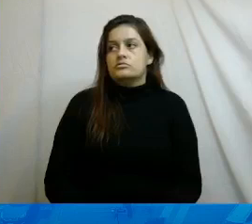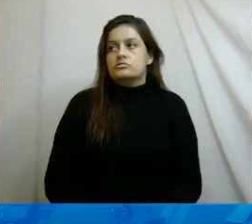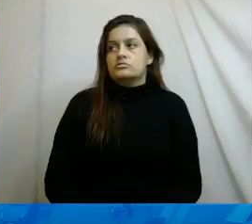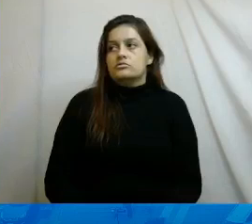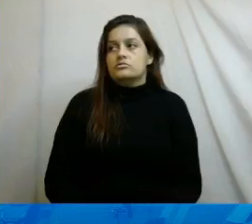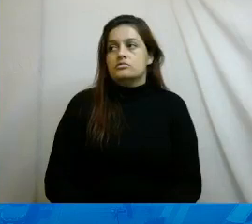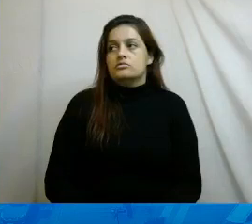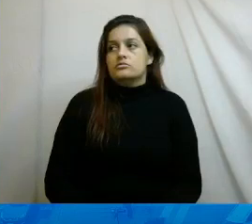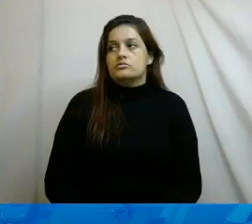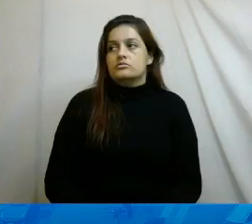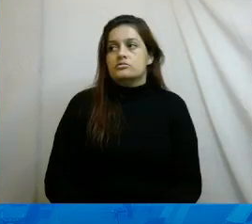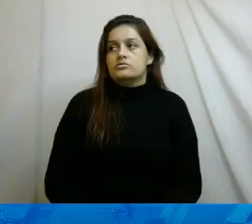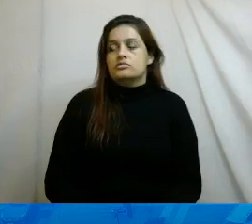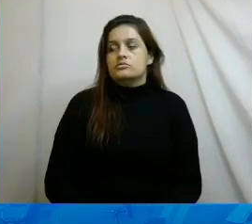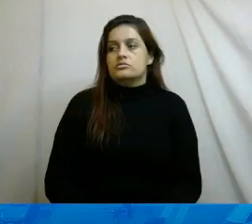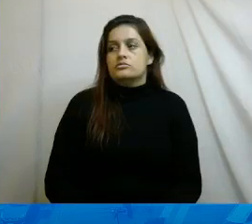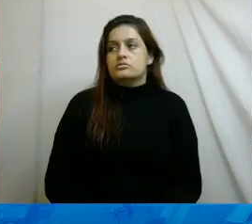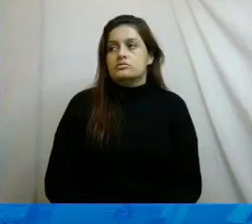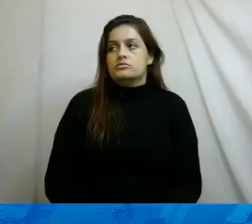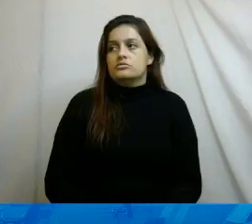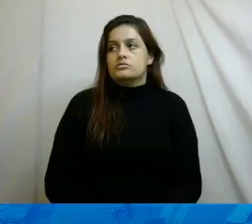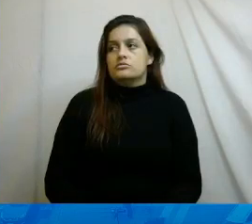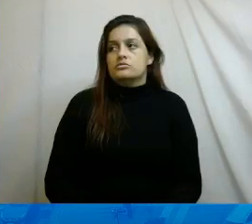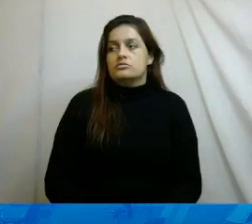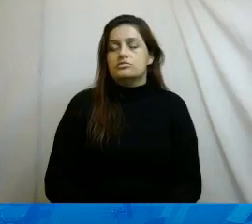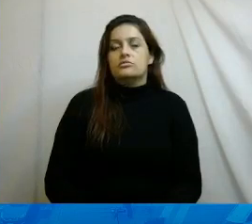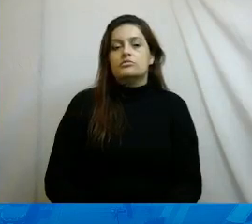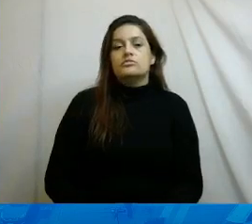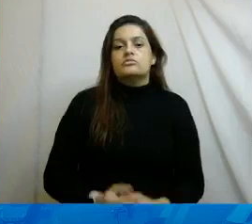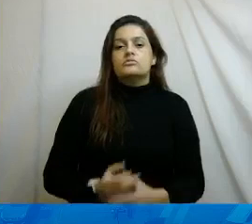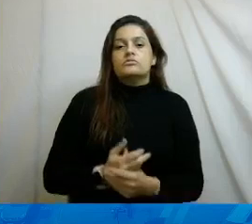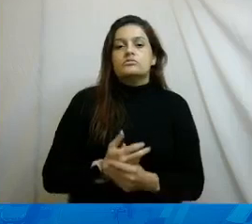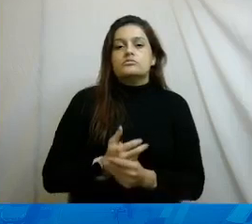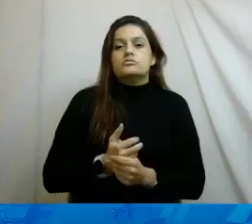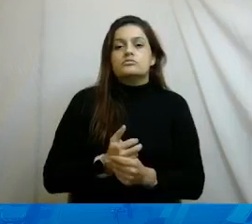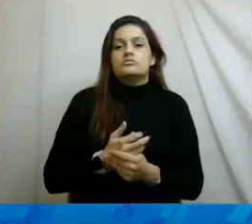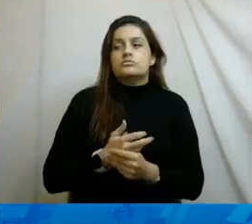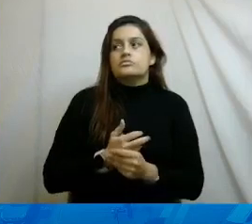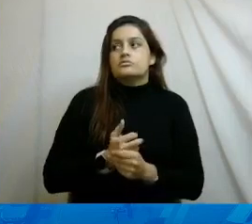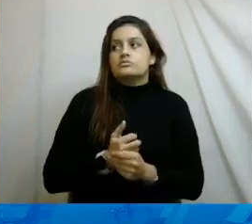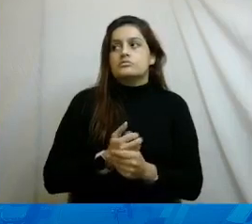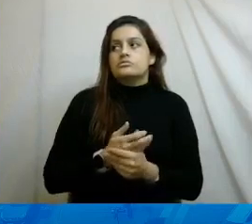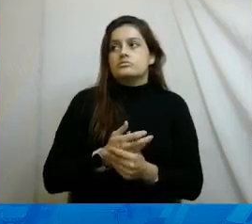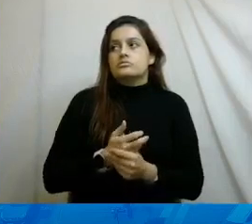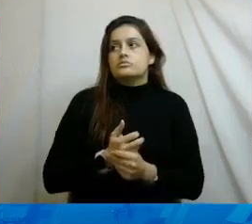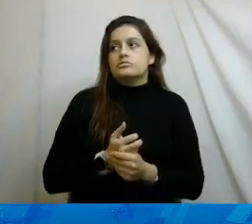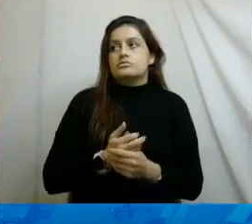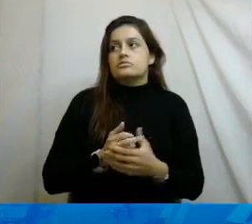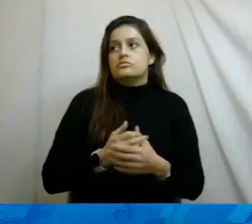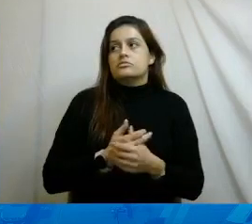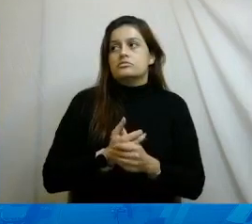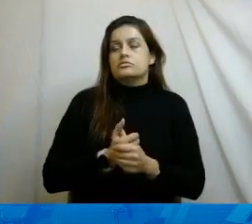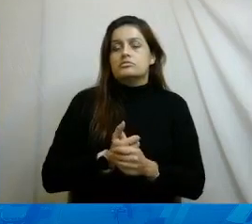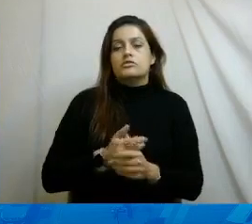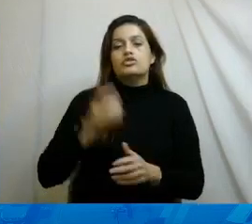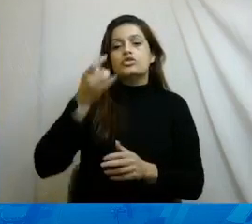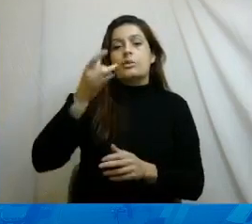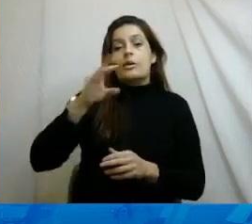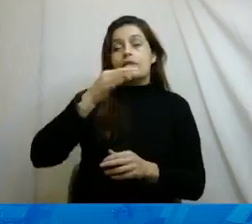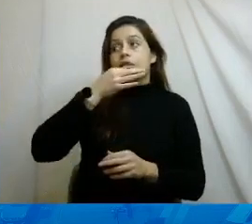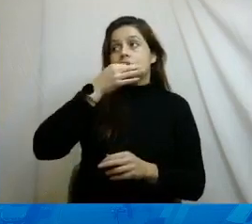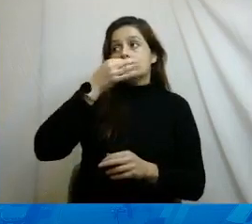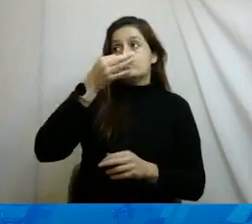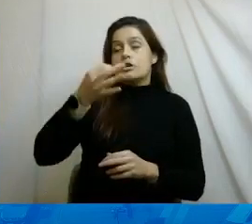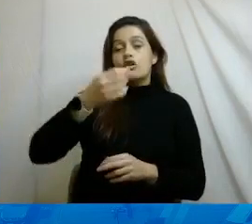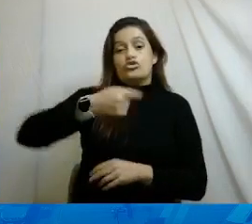Sí, profesor. O sea, perdón, Juan Pablo Cuevas, luego el concejal Domínguez. Solo precisar que